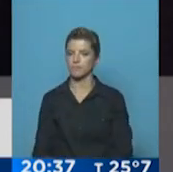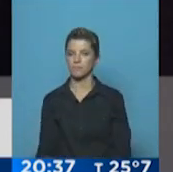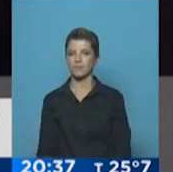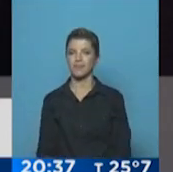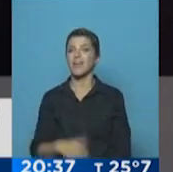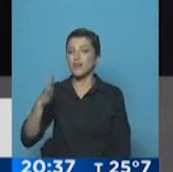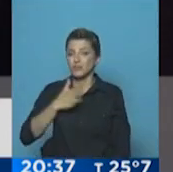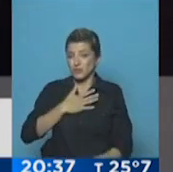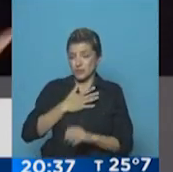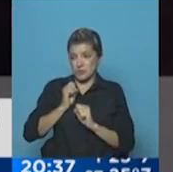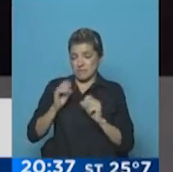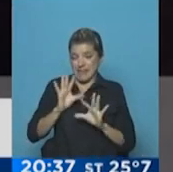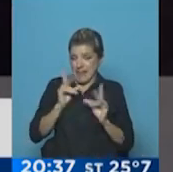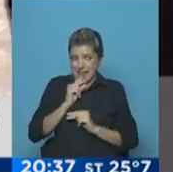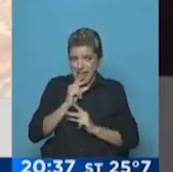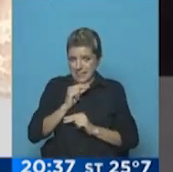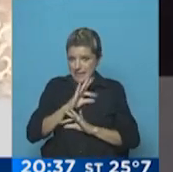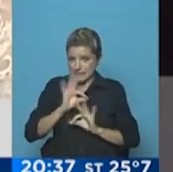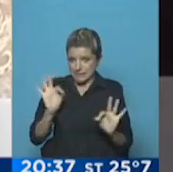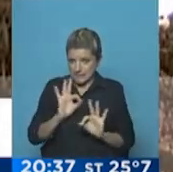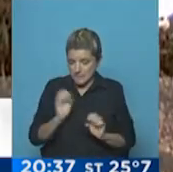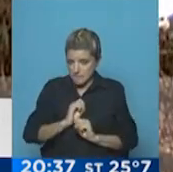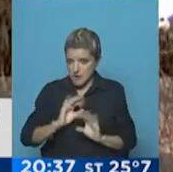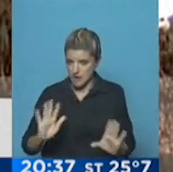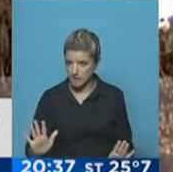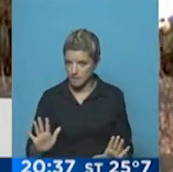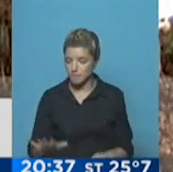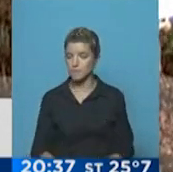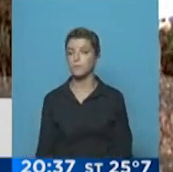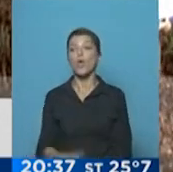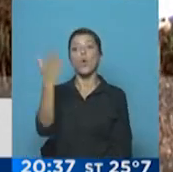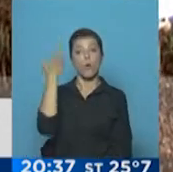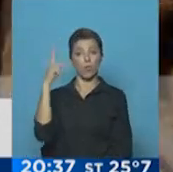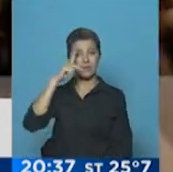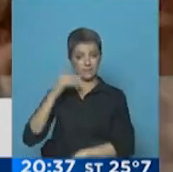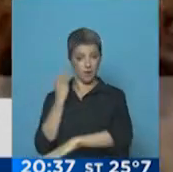estábamos con una mano atrás y otra adelante. Cuando Néstor asumió,